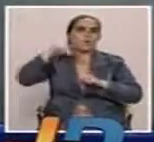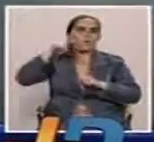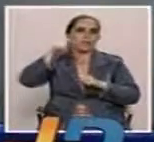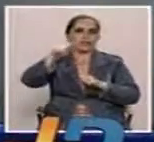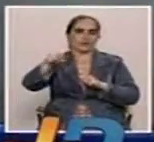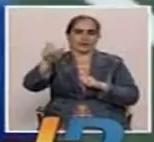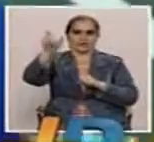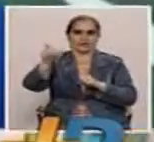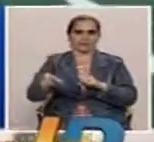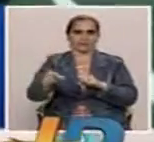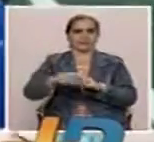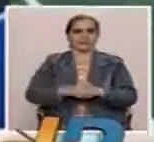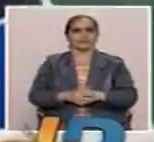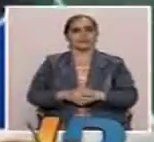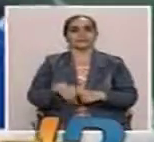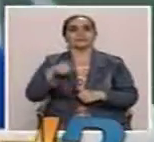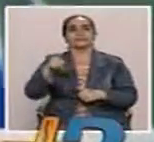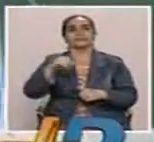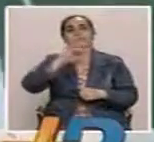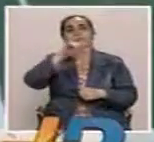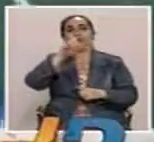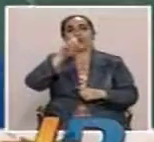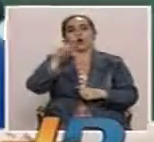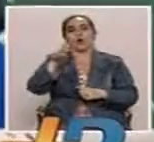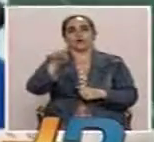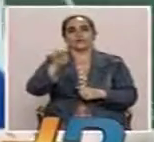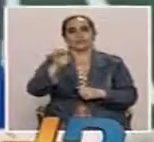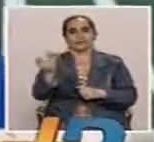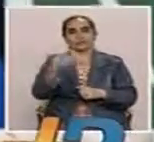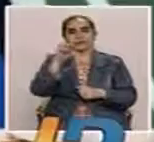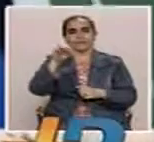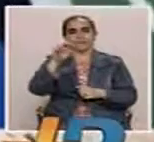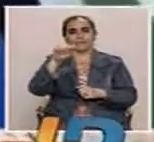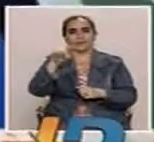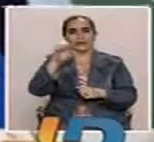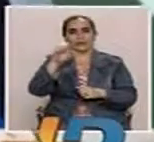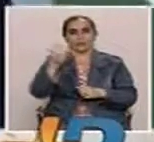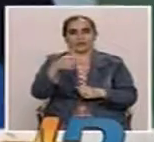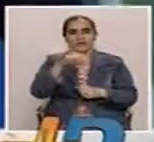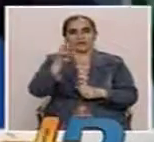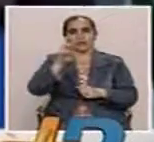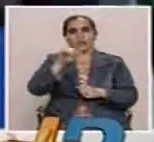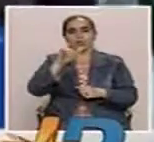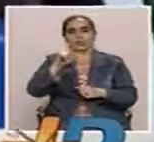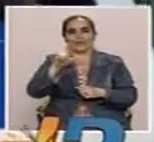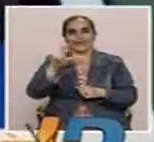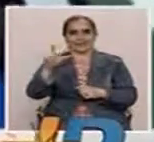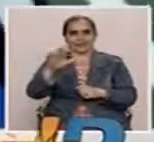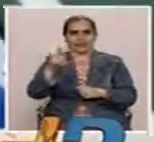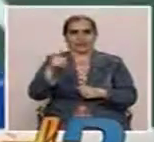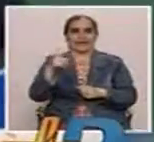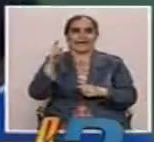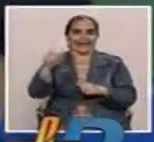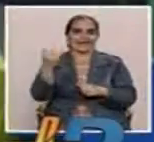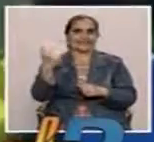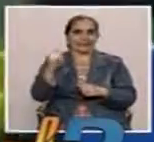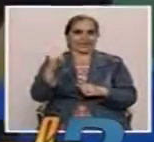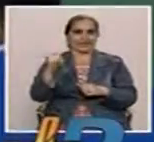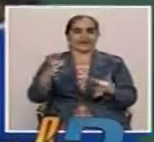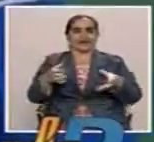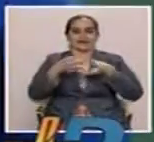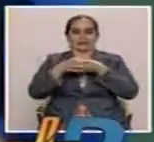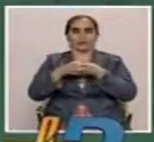Rodríguez. José Manuel el Willy Rodríguez parece tener la fórmula del ascenso. El técnico vallecaucano ha conseguido llevar a la